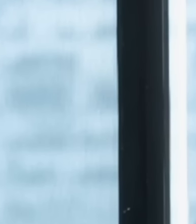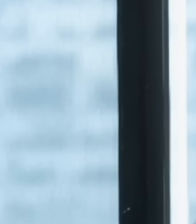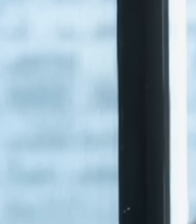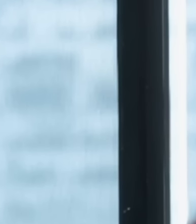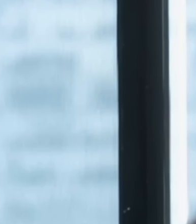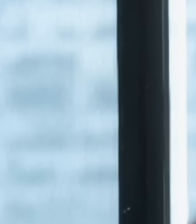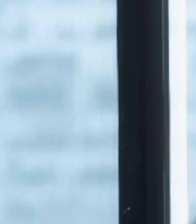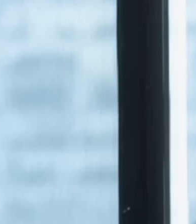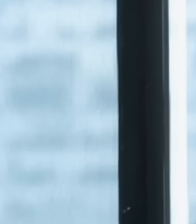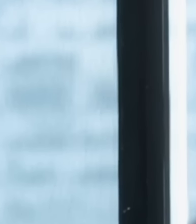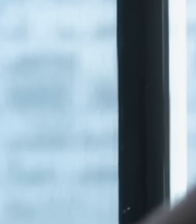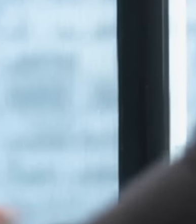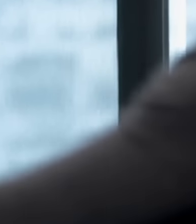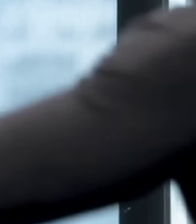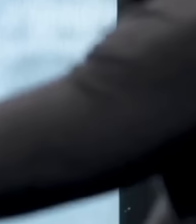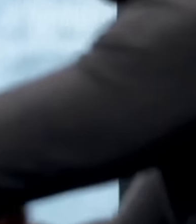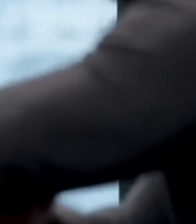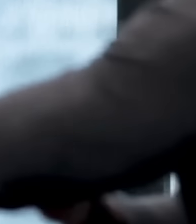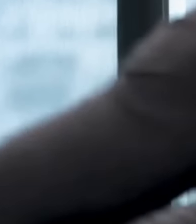Muchas cuentas, incluso del extranjero,